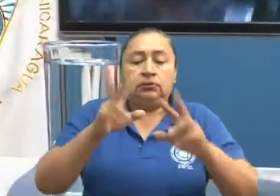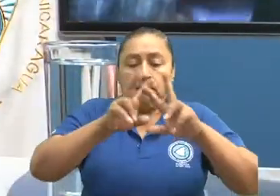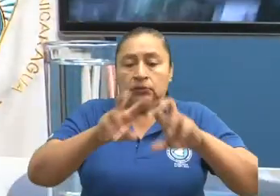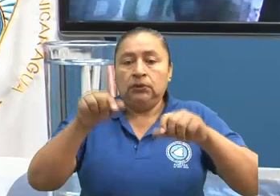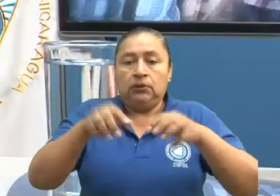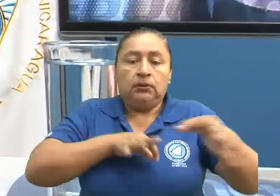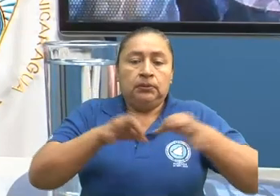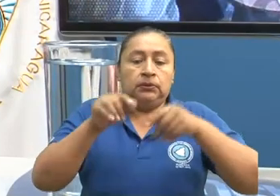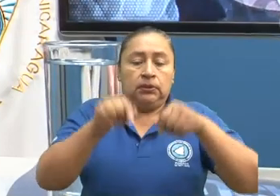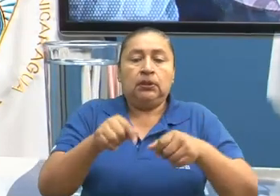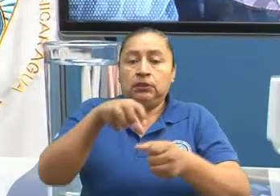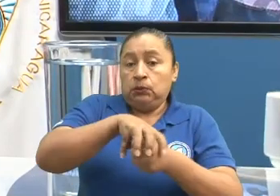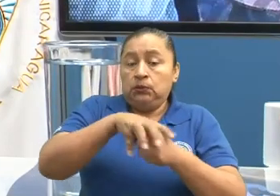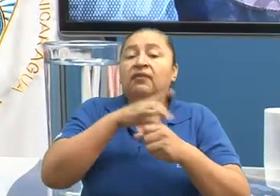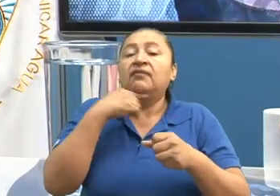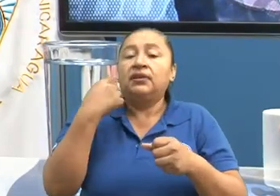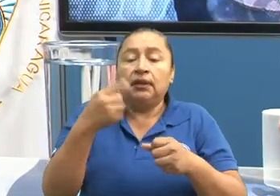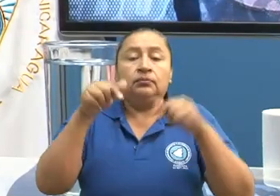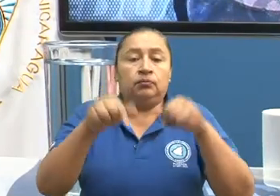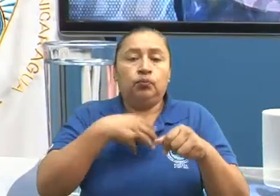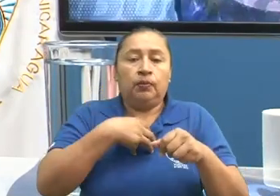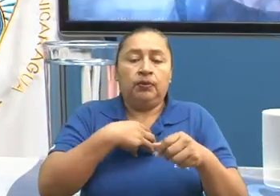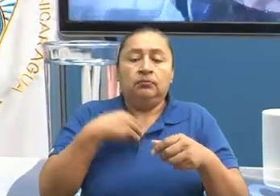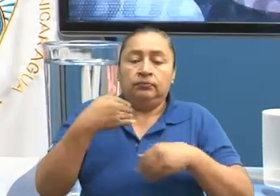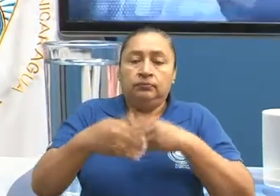a detalle en torno a esta realidad que es parte